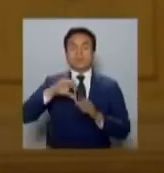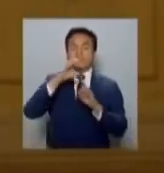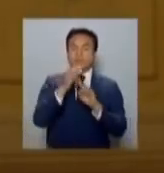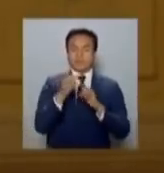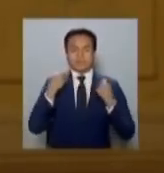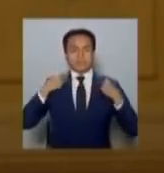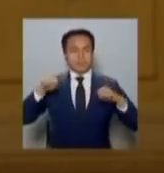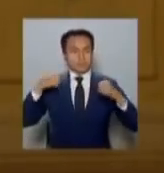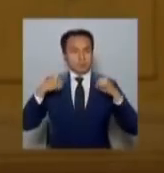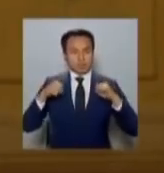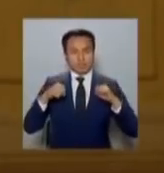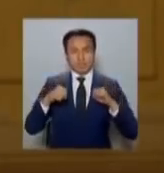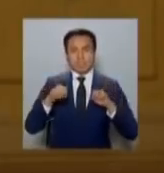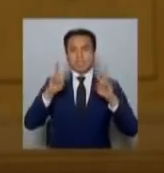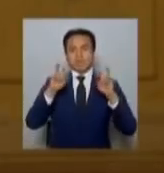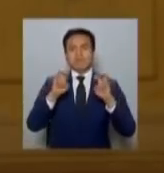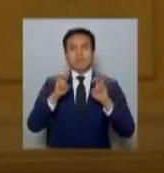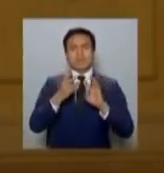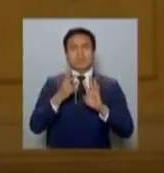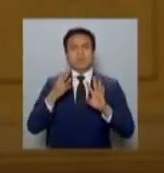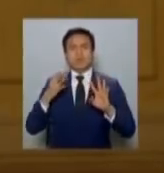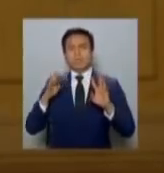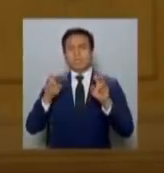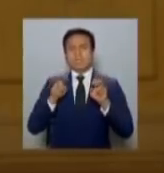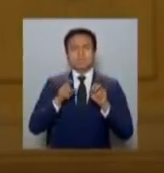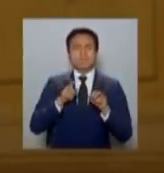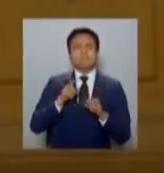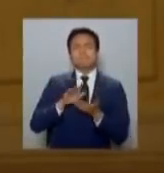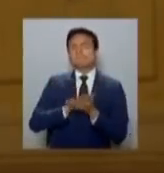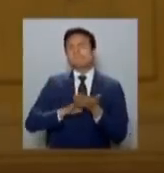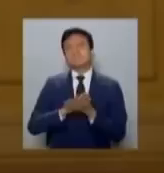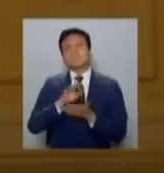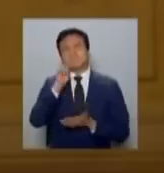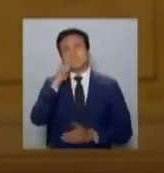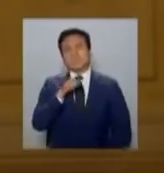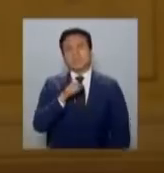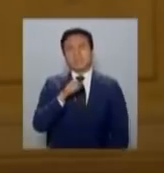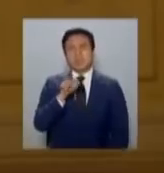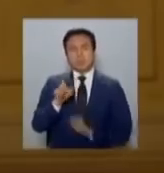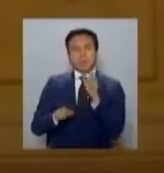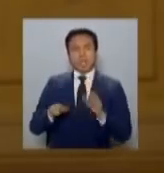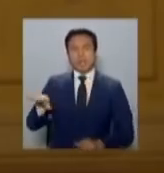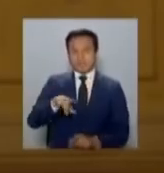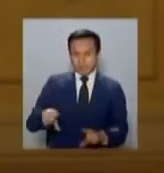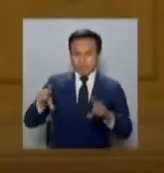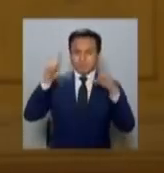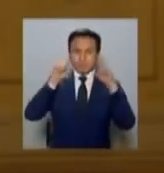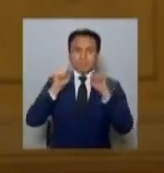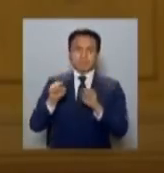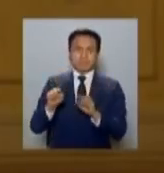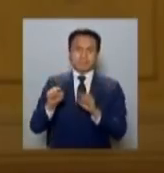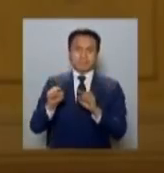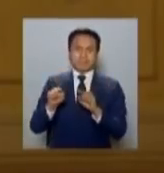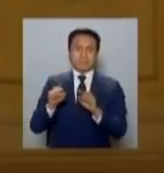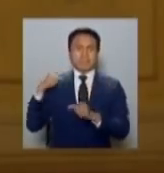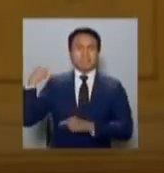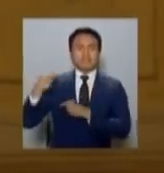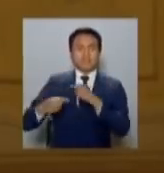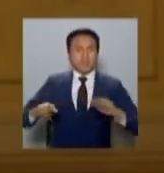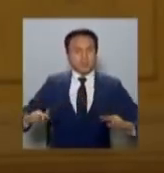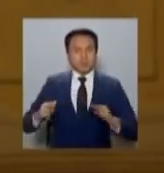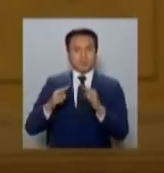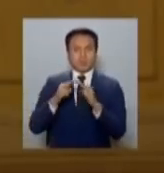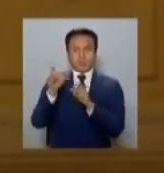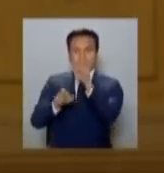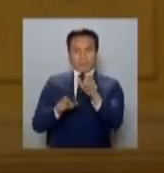muy importante para los que queremos cambios profundos en la economía chilena que haya equilibrio macroeconómico. Eso facilita la posibilidad de hacer cambios, de aumentar